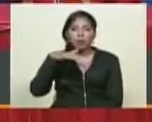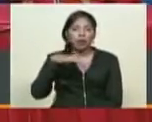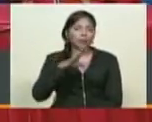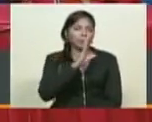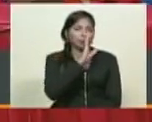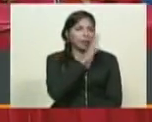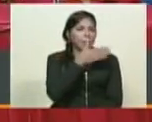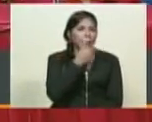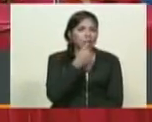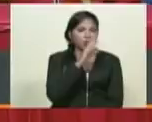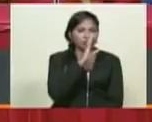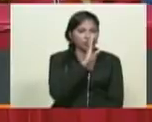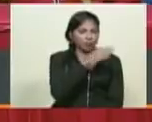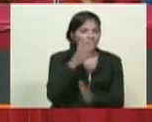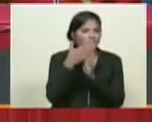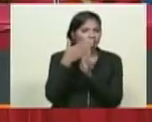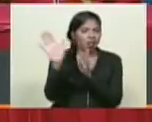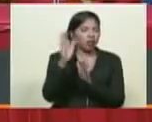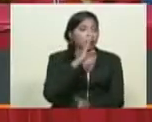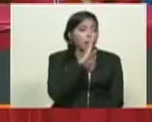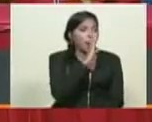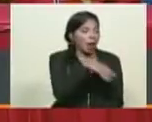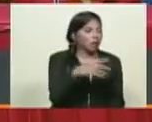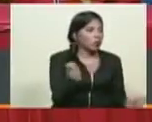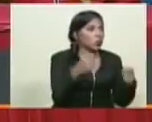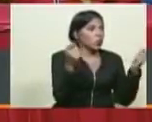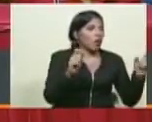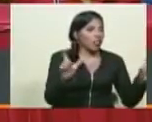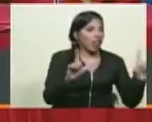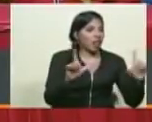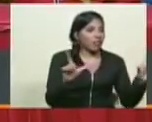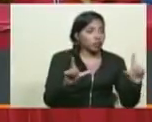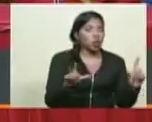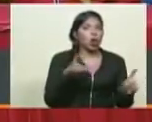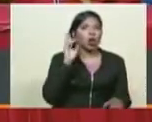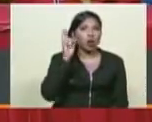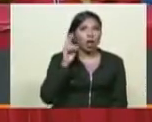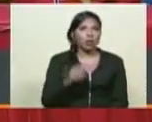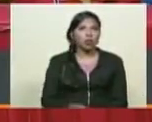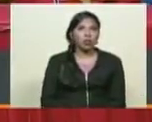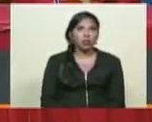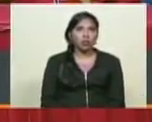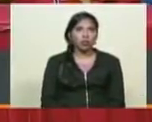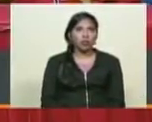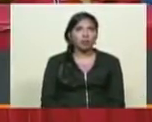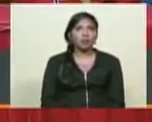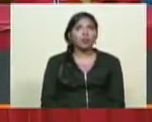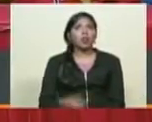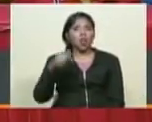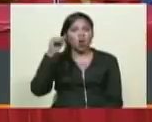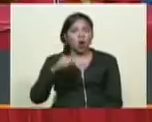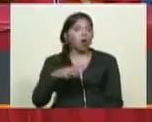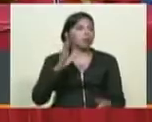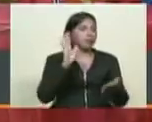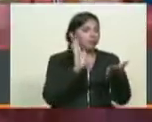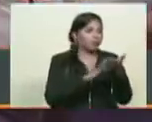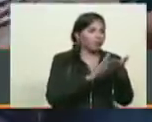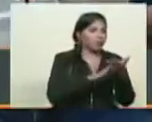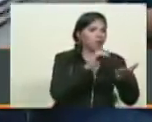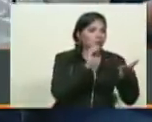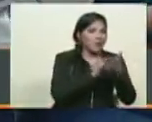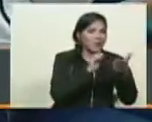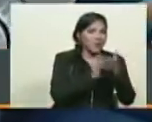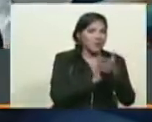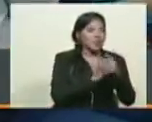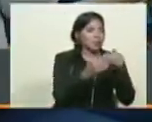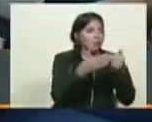de radio o una cuña de televisión. Pregúntale qué le dijimos nosotros a ellos hoy, que se tienen que ir donde está el pueblo, allá a tocarle la cara, la mano